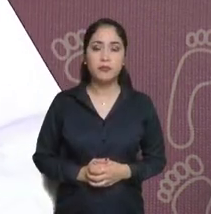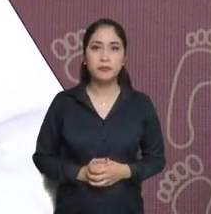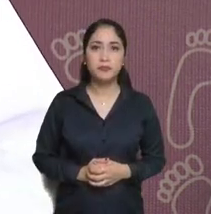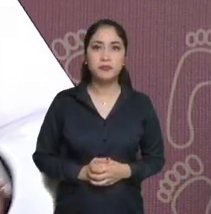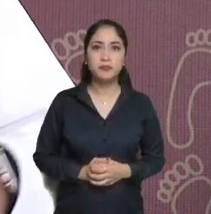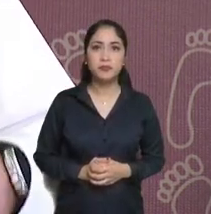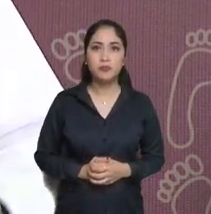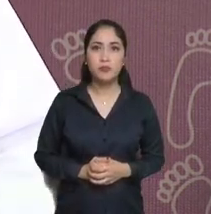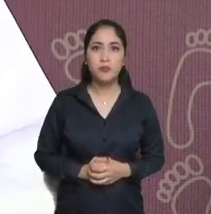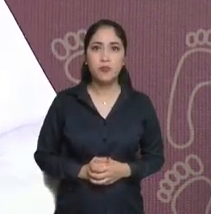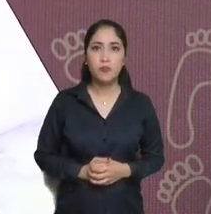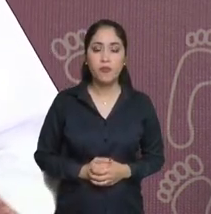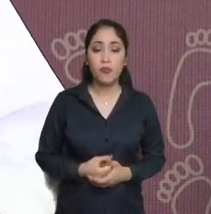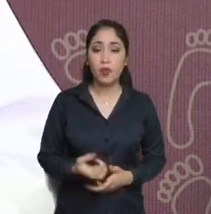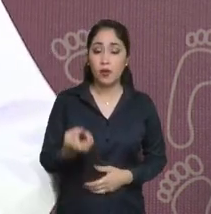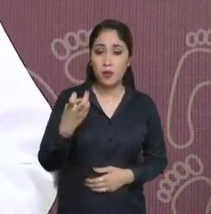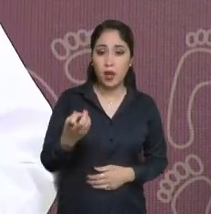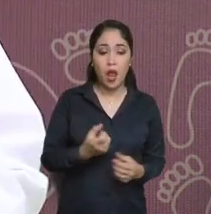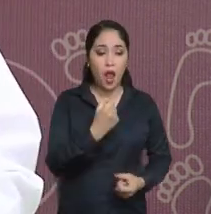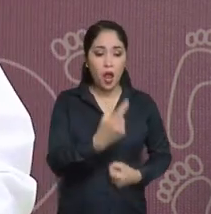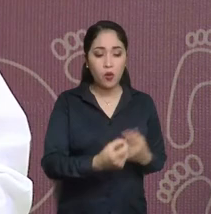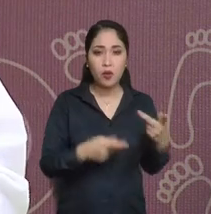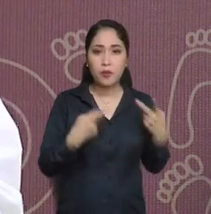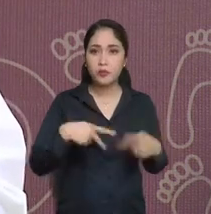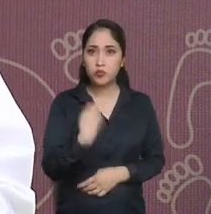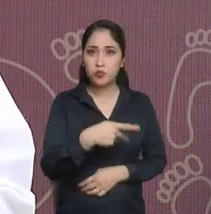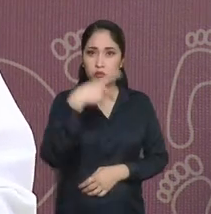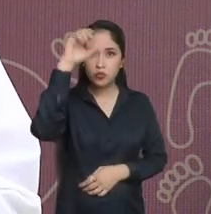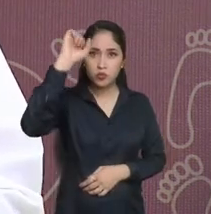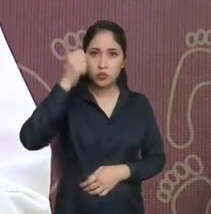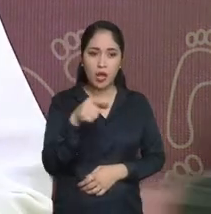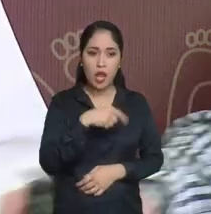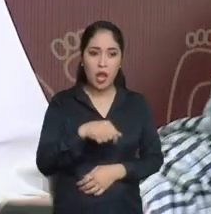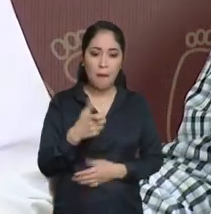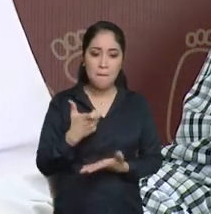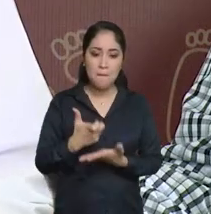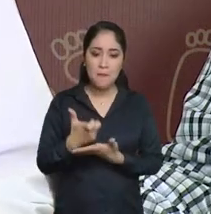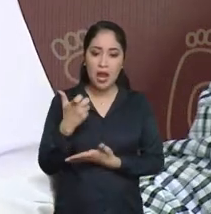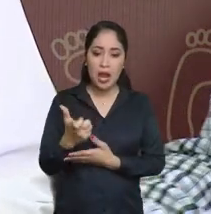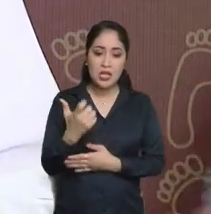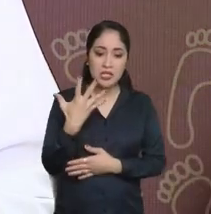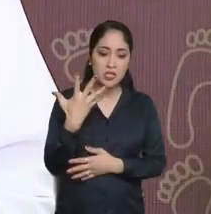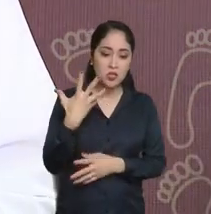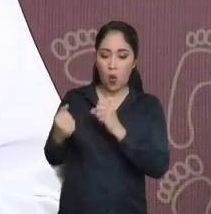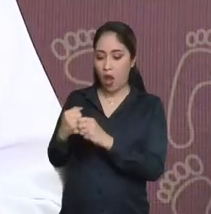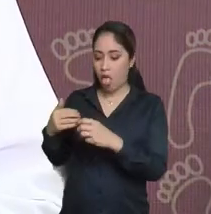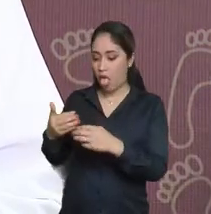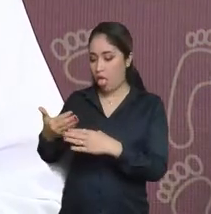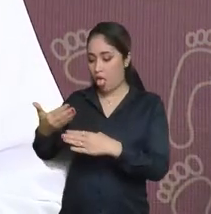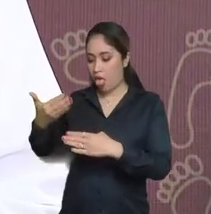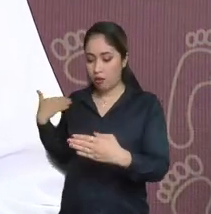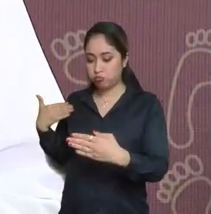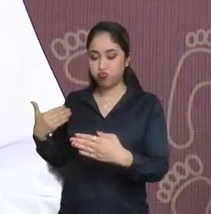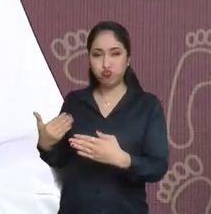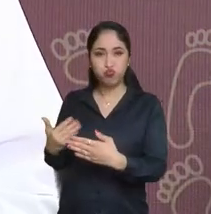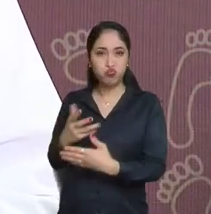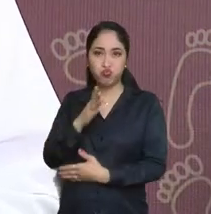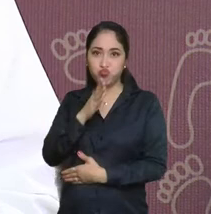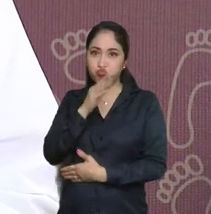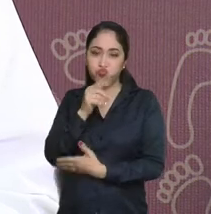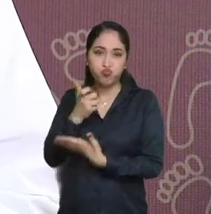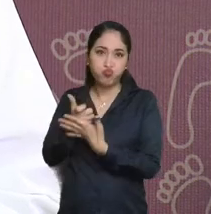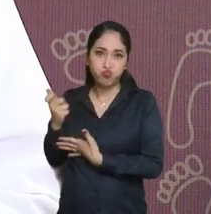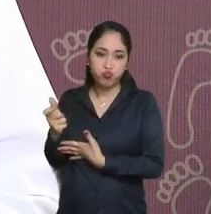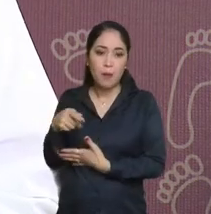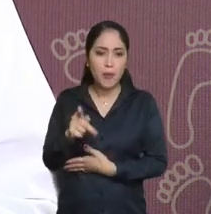hay sinaloenses que ocupan hacer o no pueden pagar los 5 años. Entonces, si tú tienes para 1, para 2 o para 3, se va a recibir